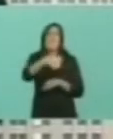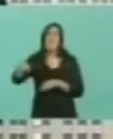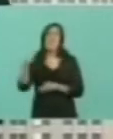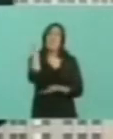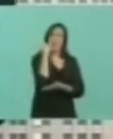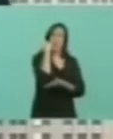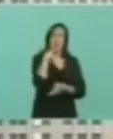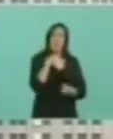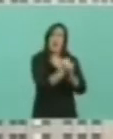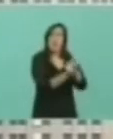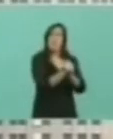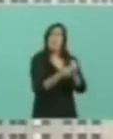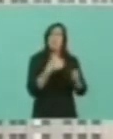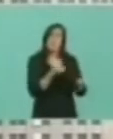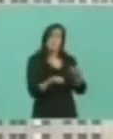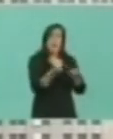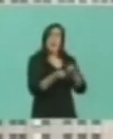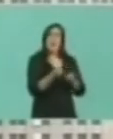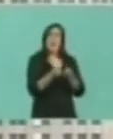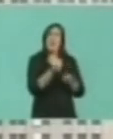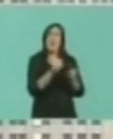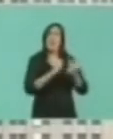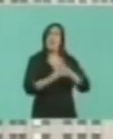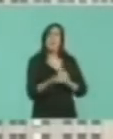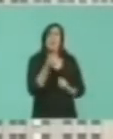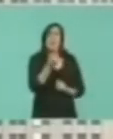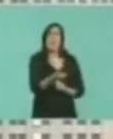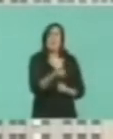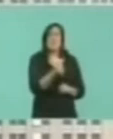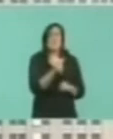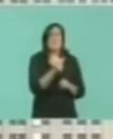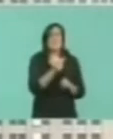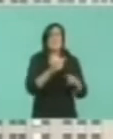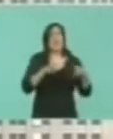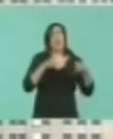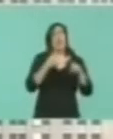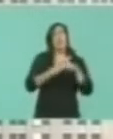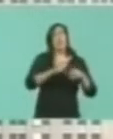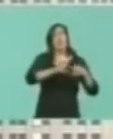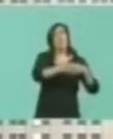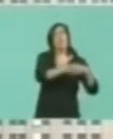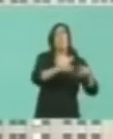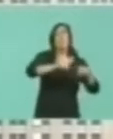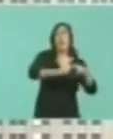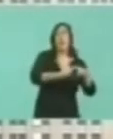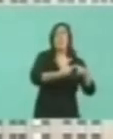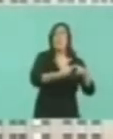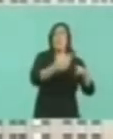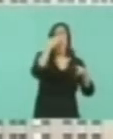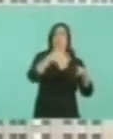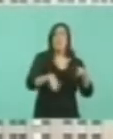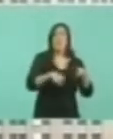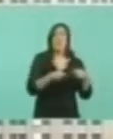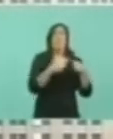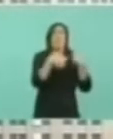manejados por el Estado, lo manejamos con un criterio casi partidario o de política, que terminó sirviendo